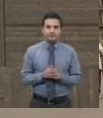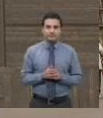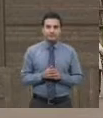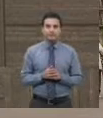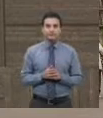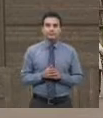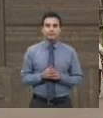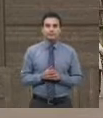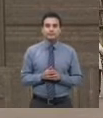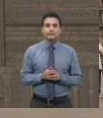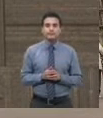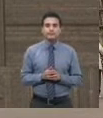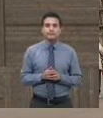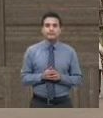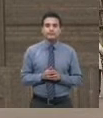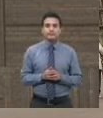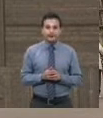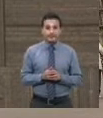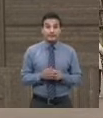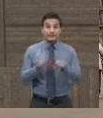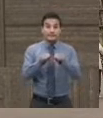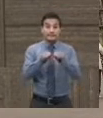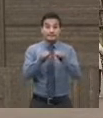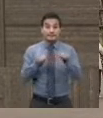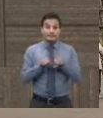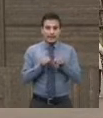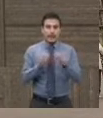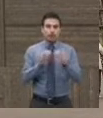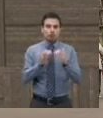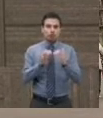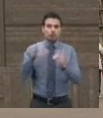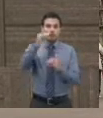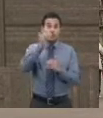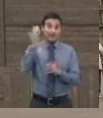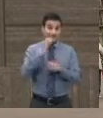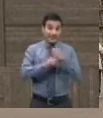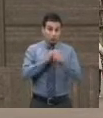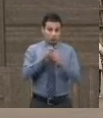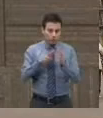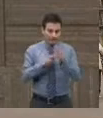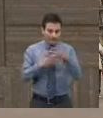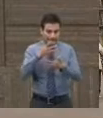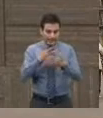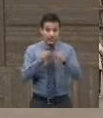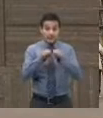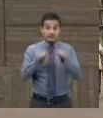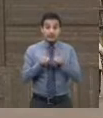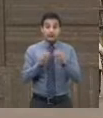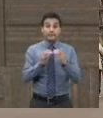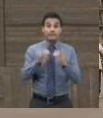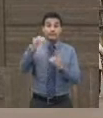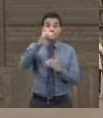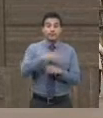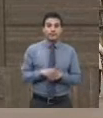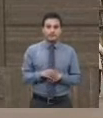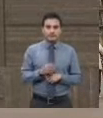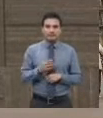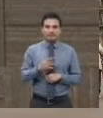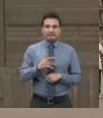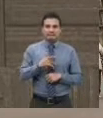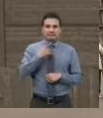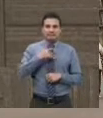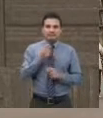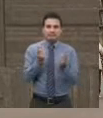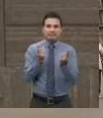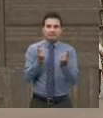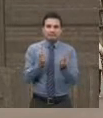órgano jurisdiccional federal, o sea, es decir, la Sala Superior, desde aquel tiempo, en 2015, considera necesario, atendiendo el